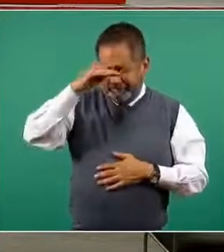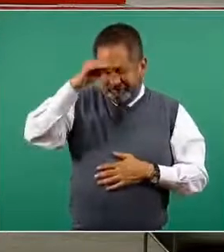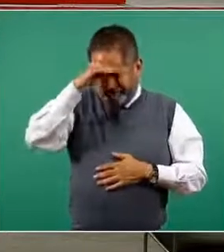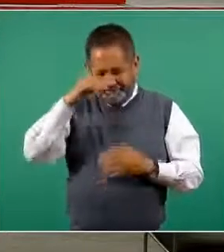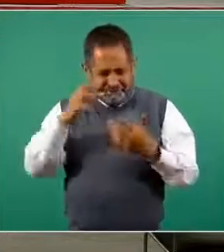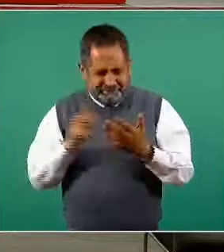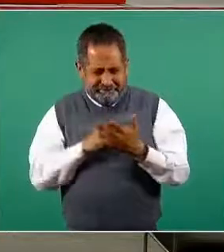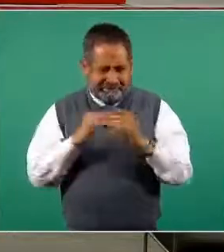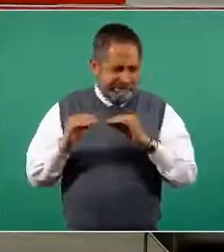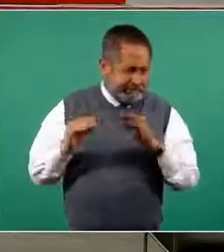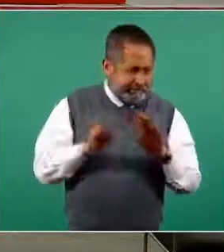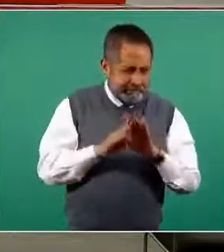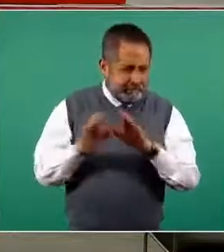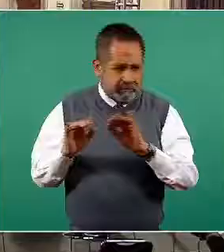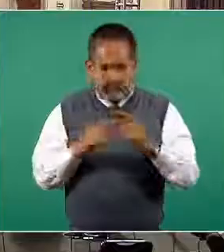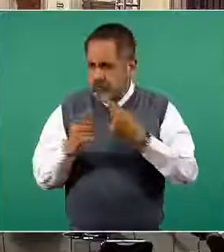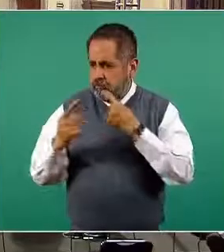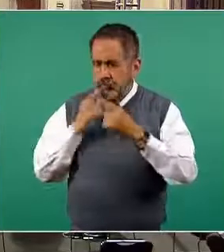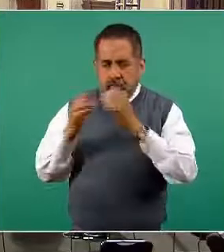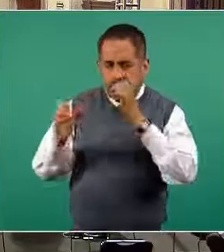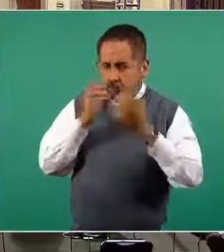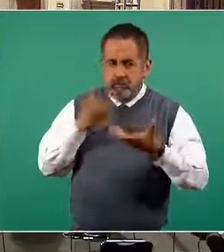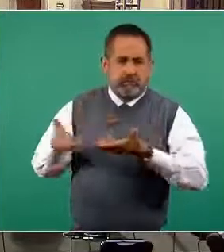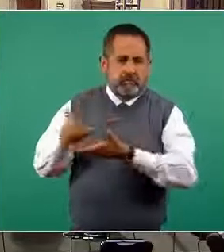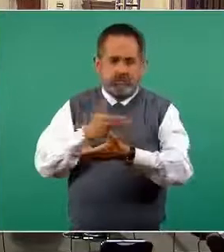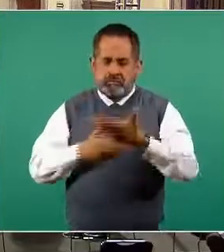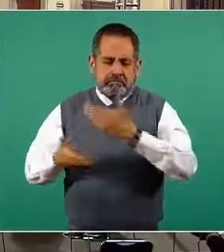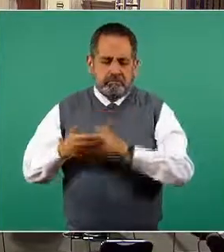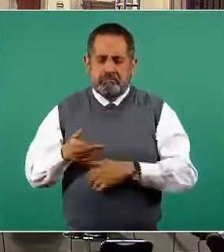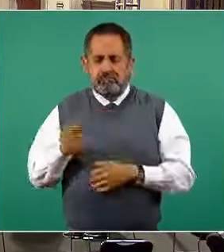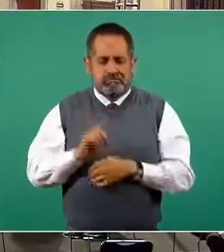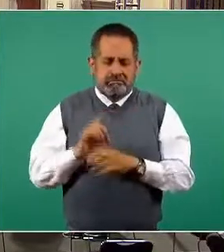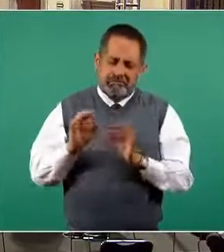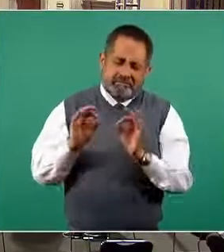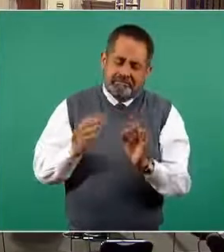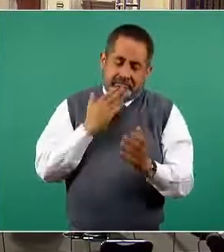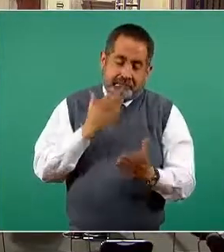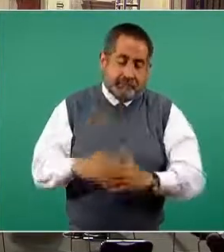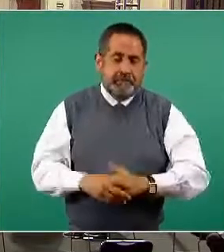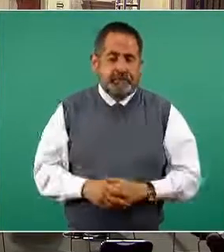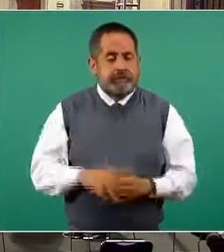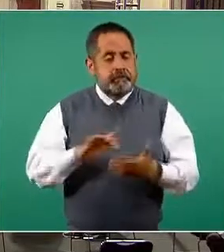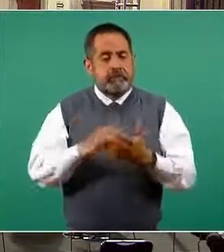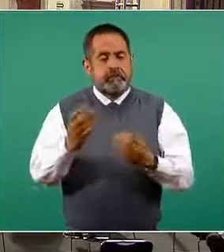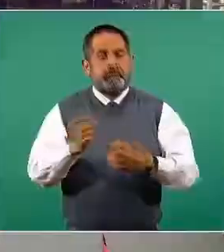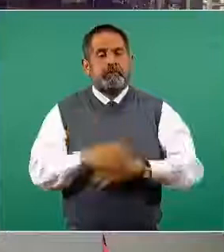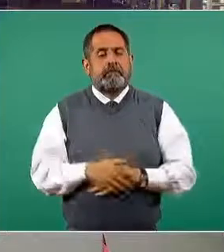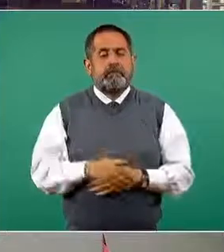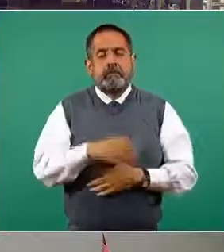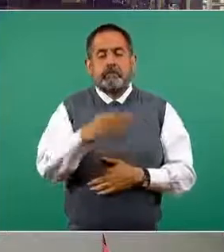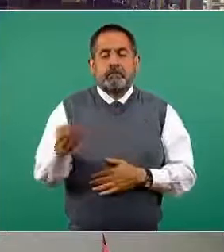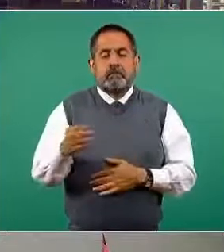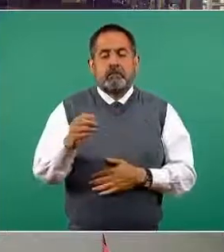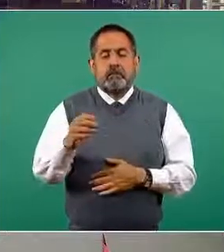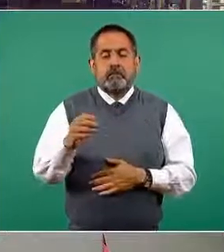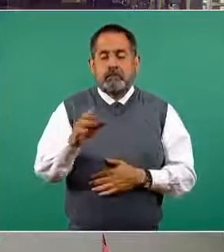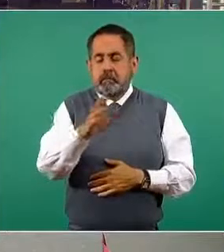muchas veces y lo hemos conversado cada detalle. Muchas gracias, Arturo. Otilia